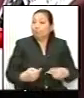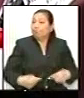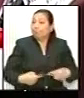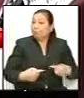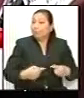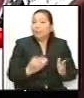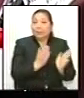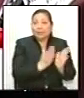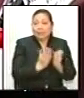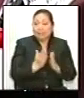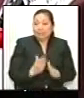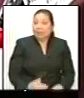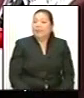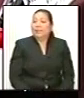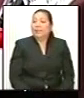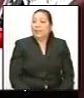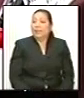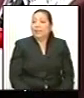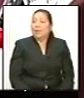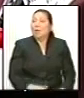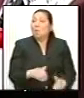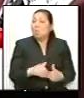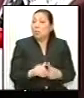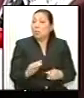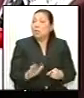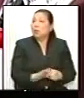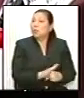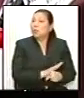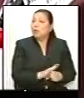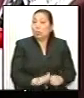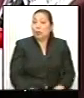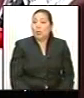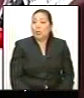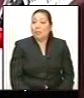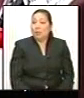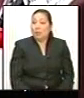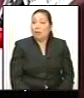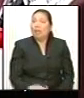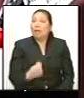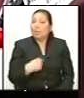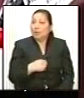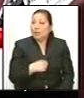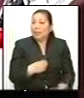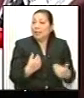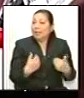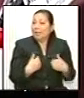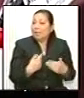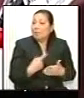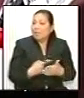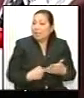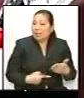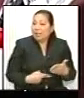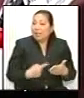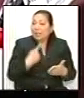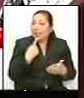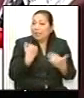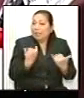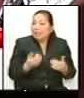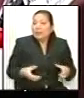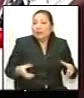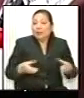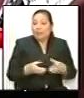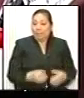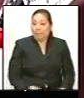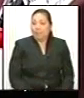compatibilizando los argumentos del voto soberano, es que nosotros tenemos que establecer esta